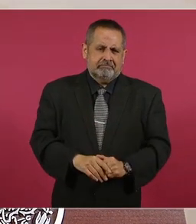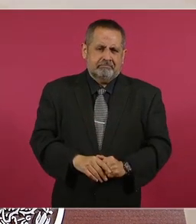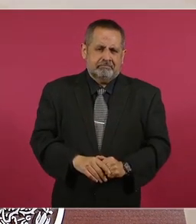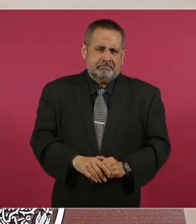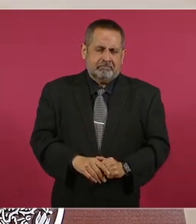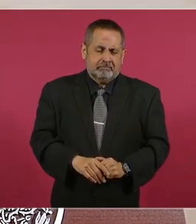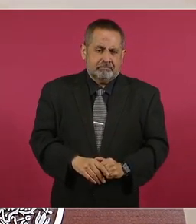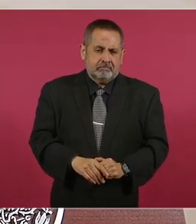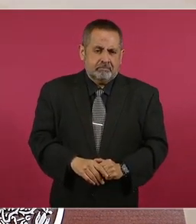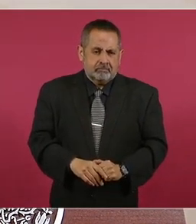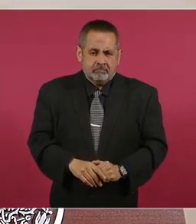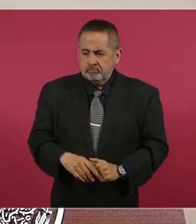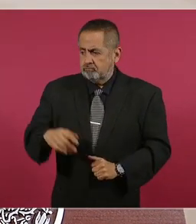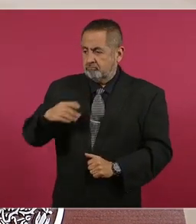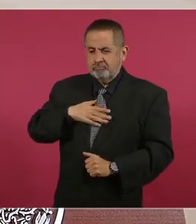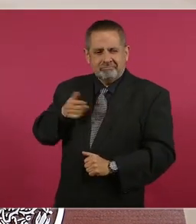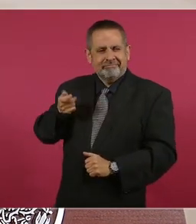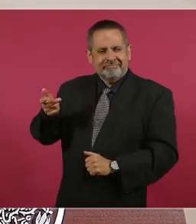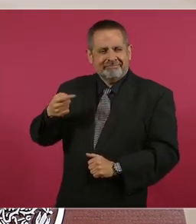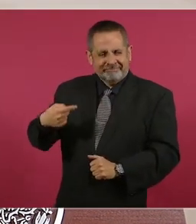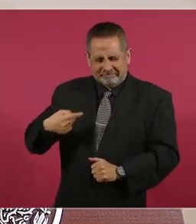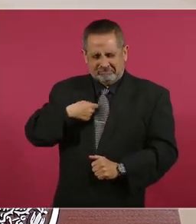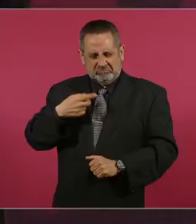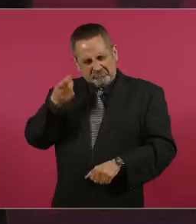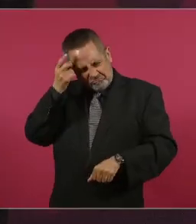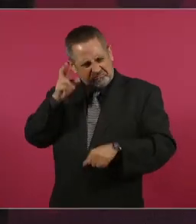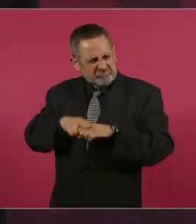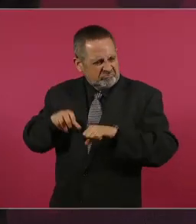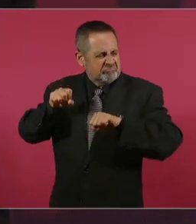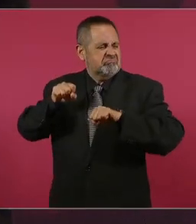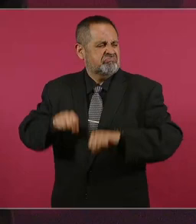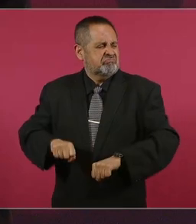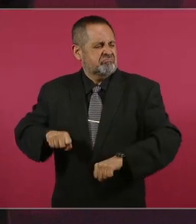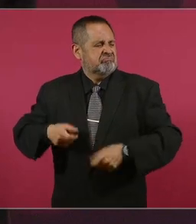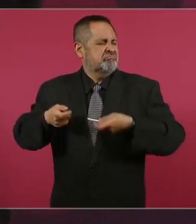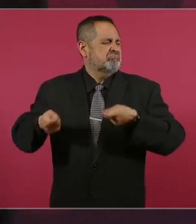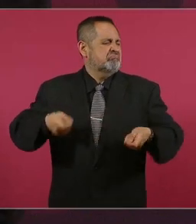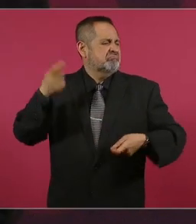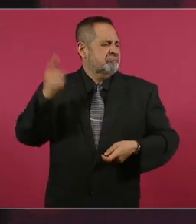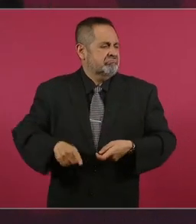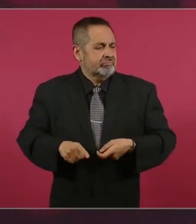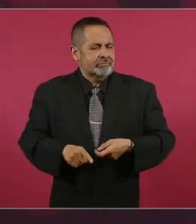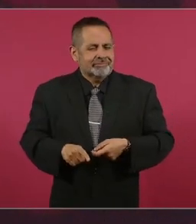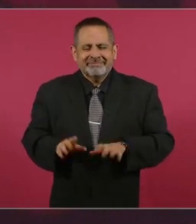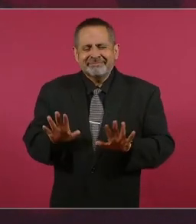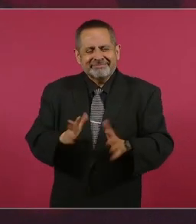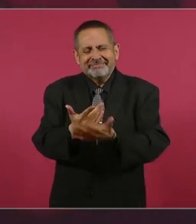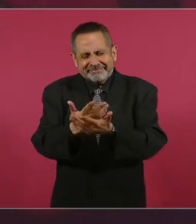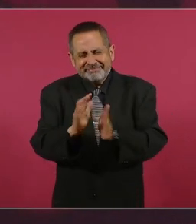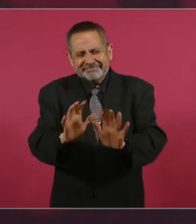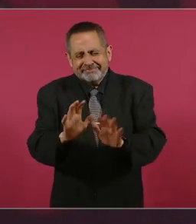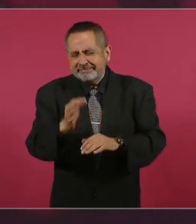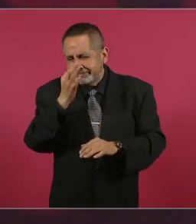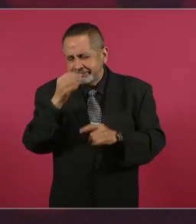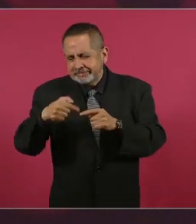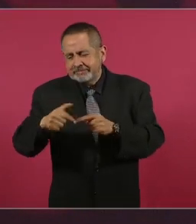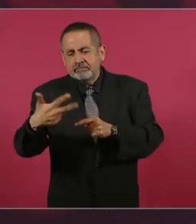De que yo soy un dictador, bueno, ya se va a acabar la dictadura porque ya en 8 meses me